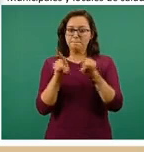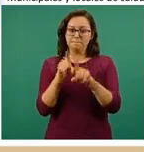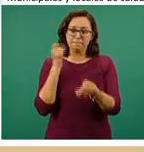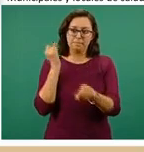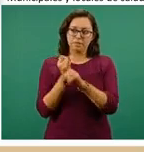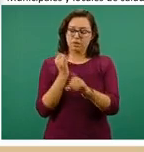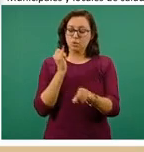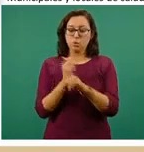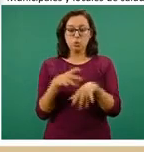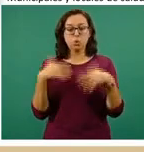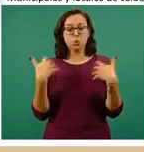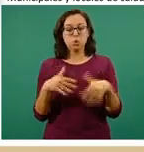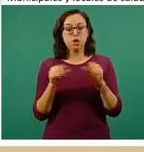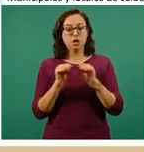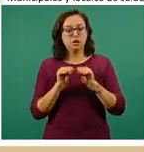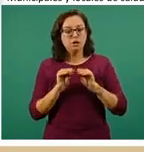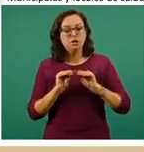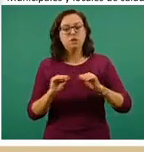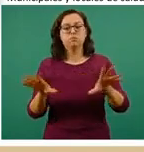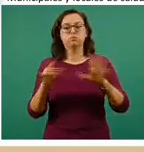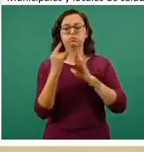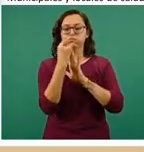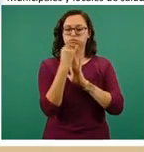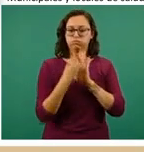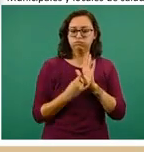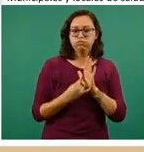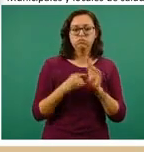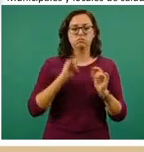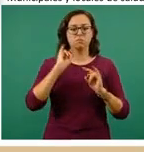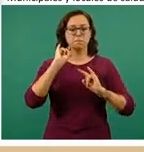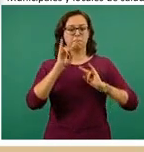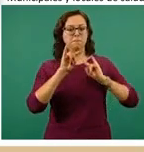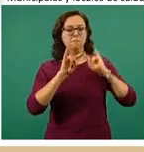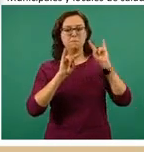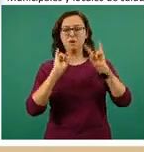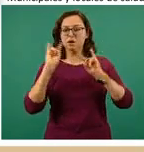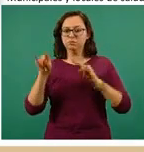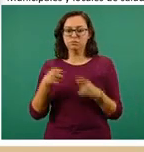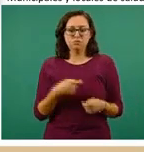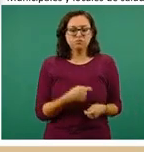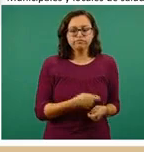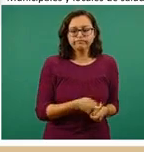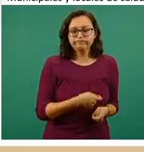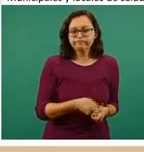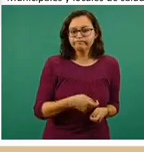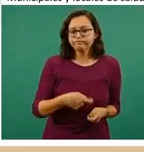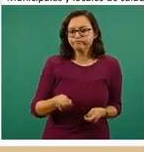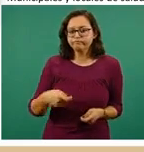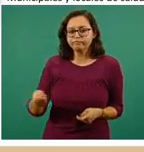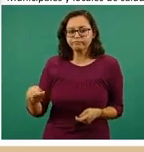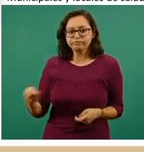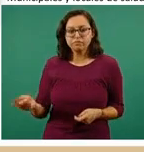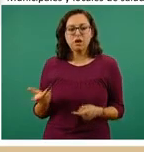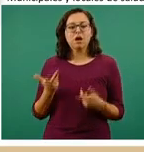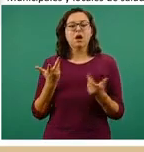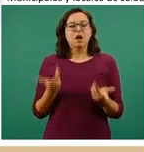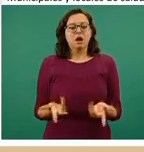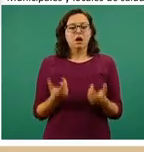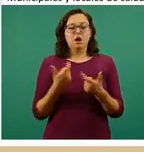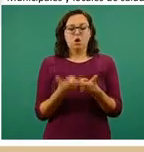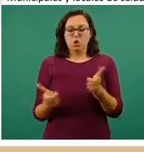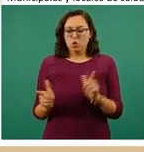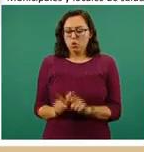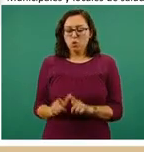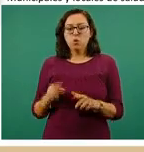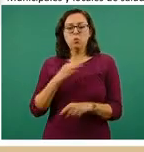sociales, pero se desplegaron espectaculares, brigadeo casa por casa, participación de comités de salud, se formó la red